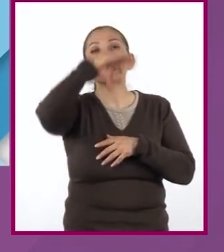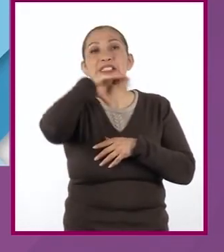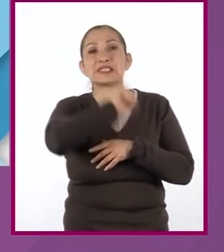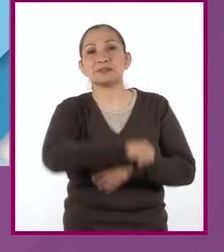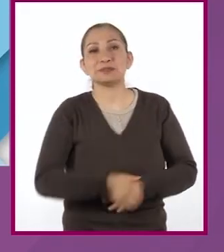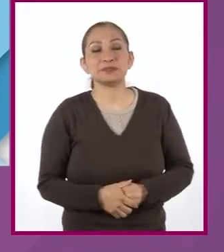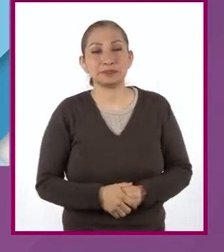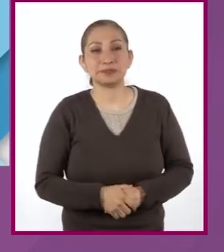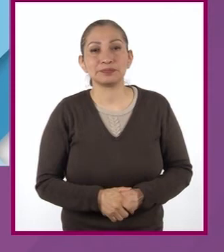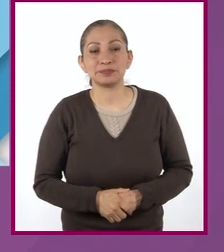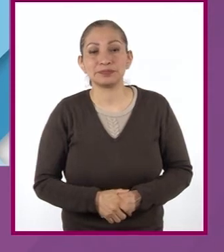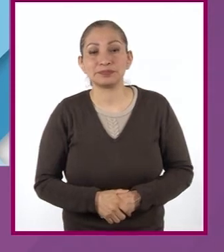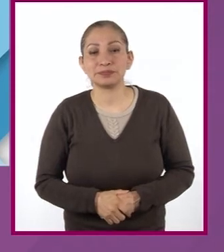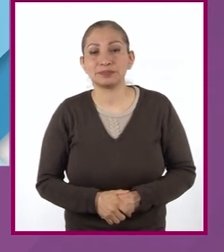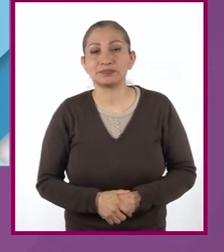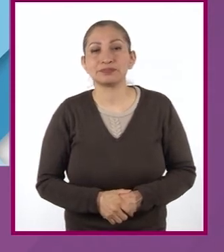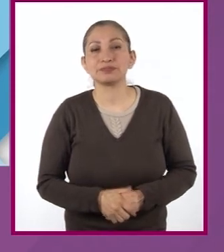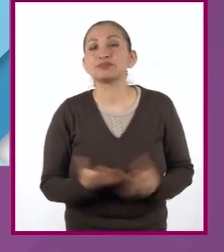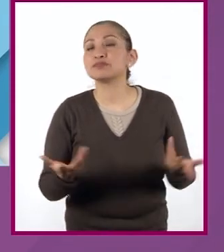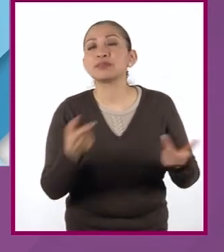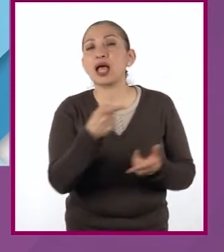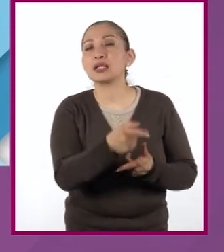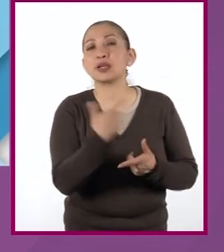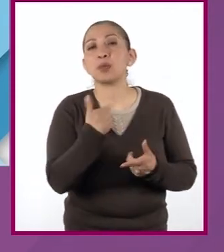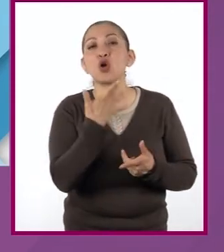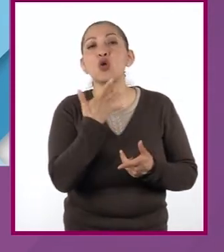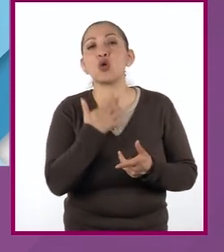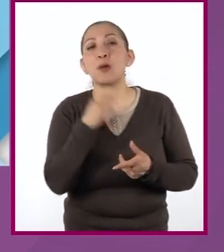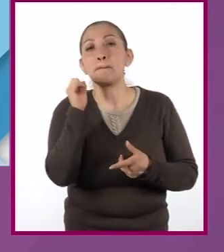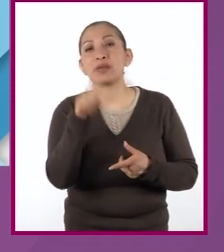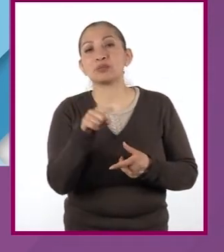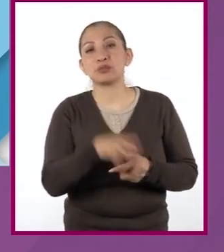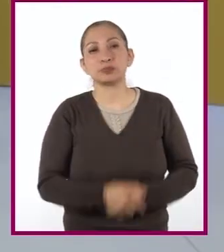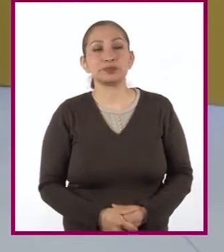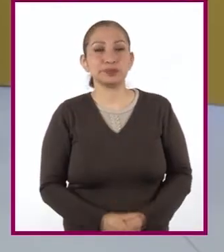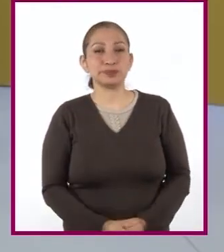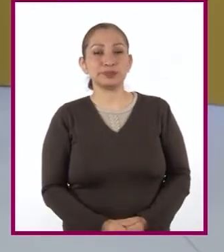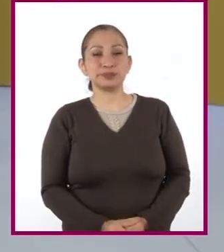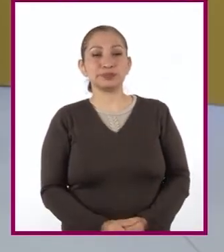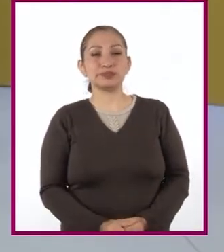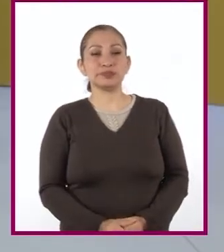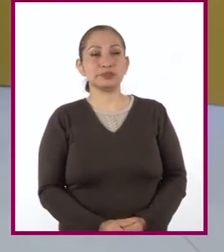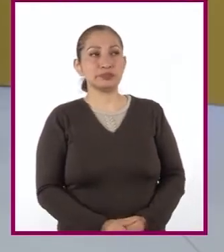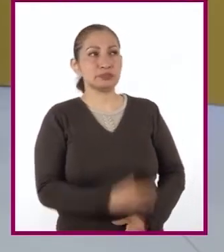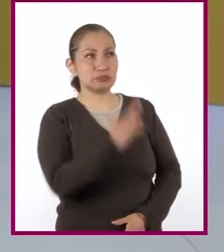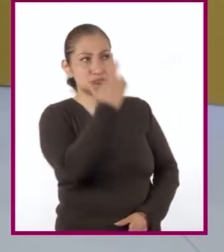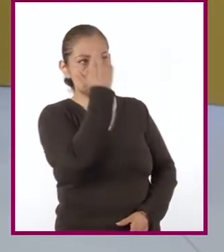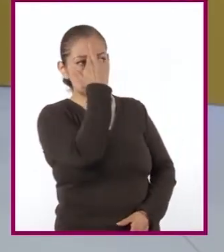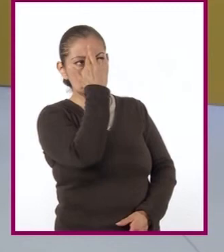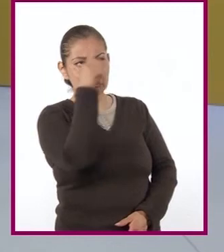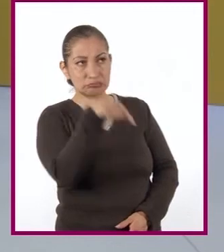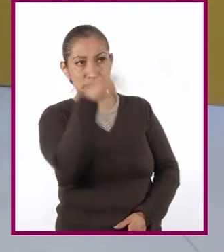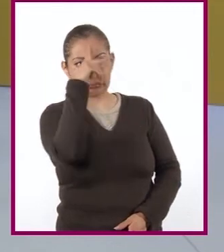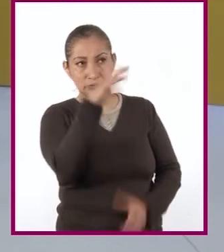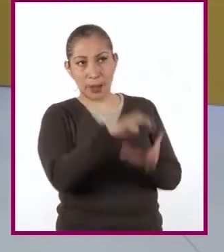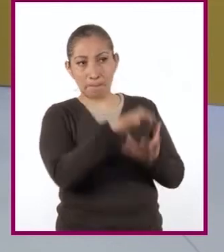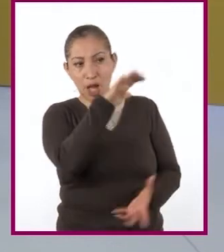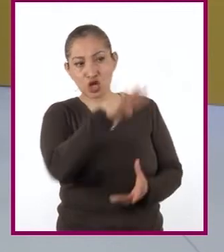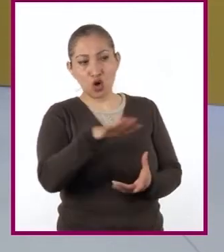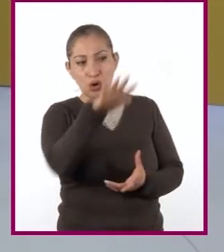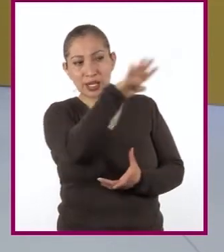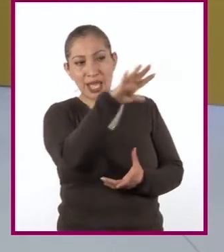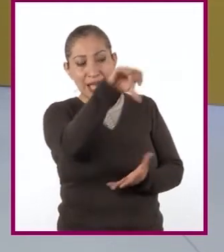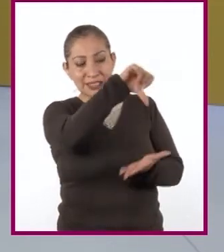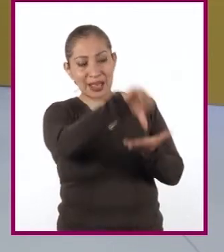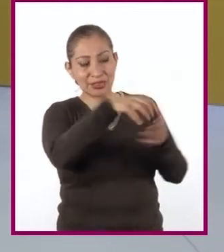efecto invernadero producidos por los combustibles fósiles. Recuerdo que en México la mayoría de las